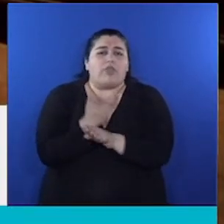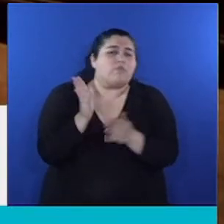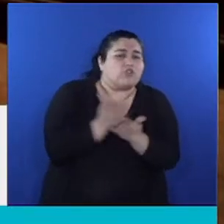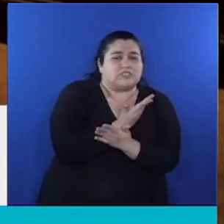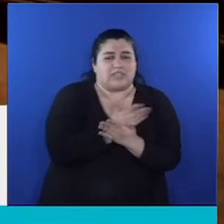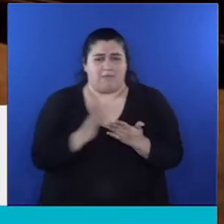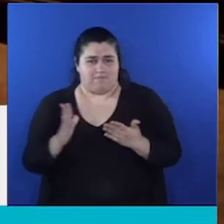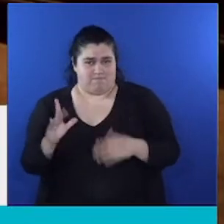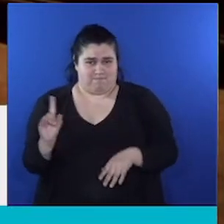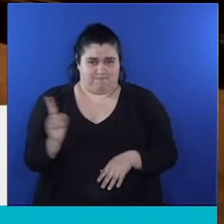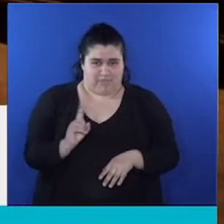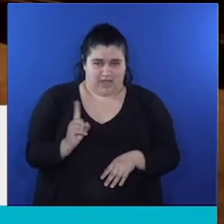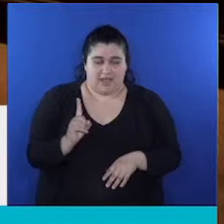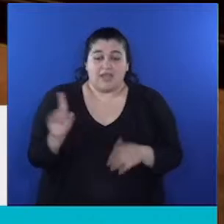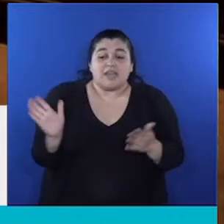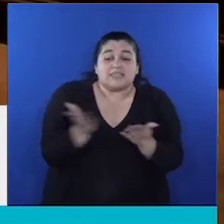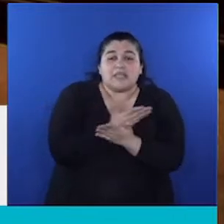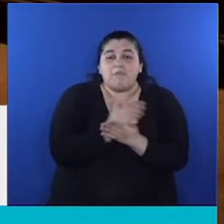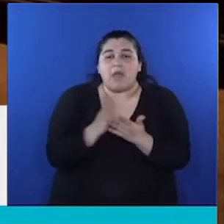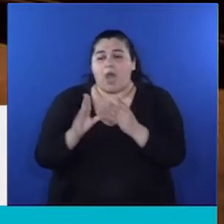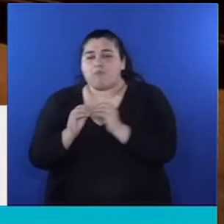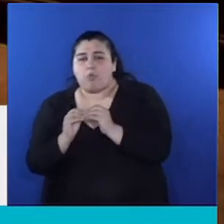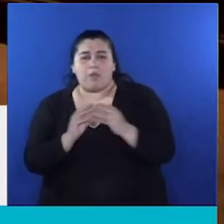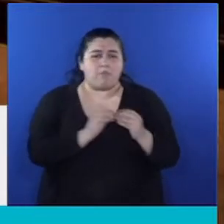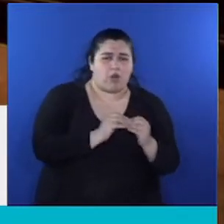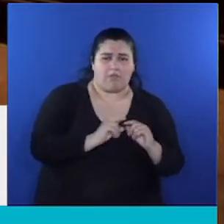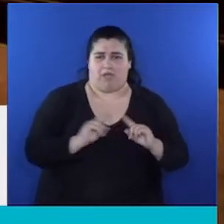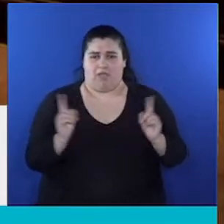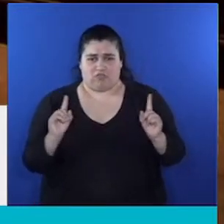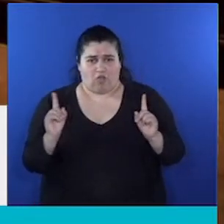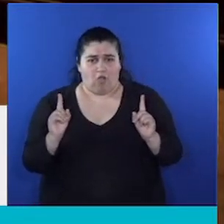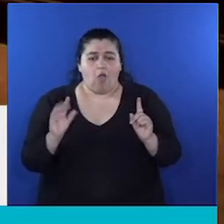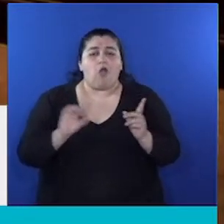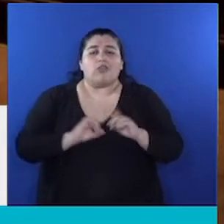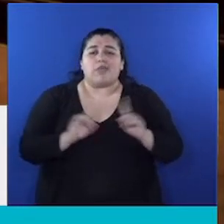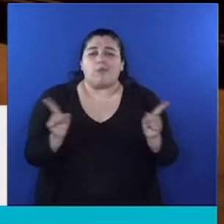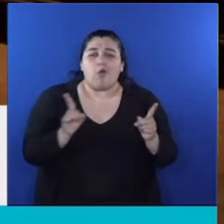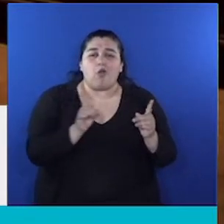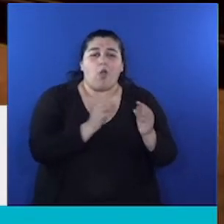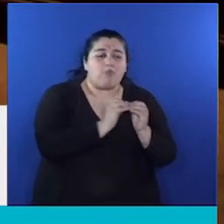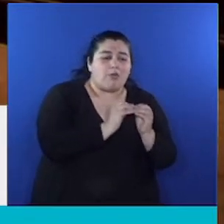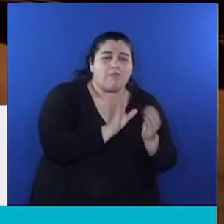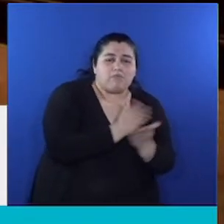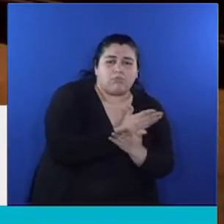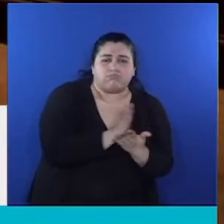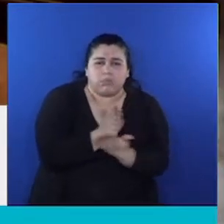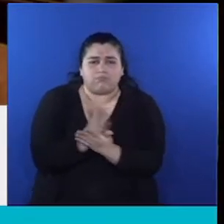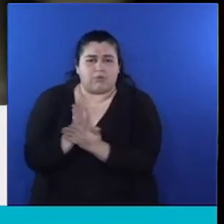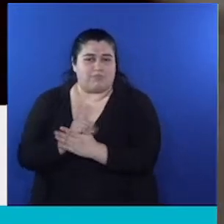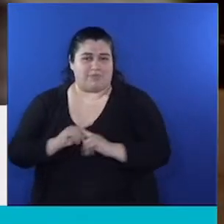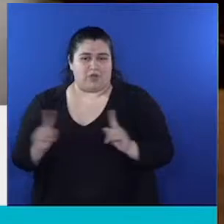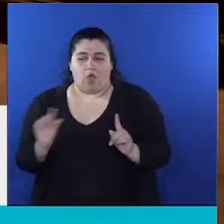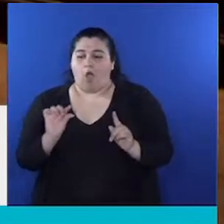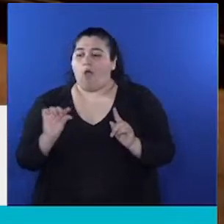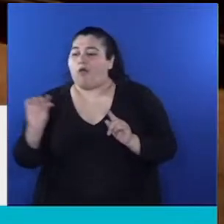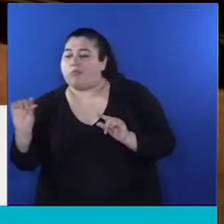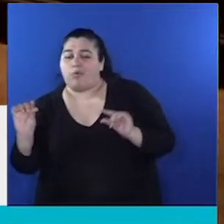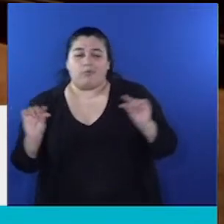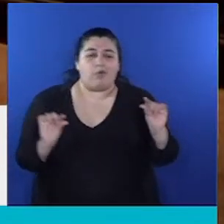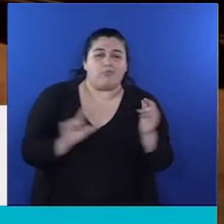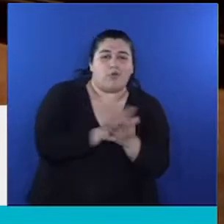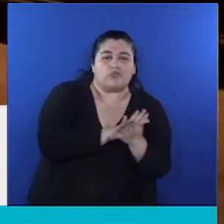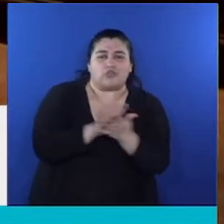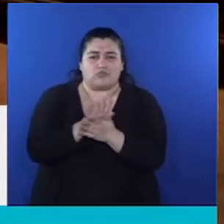segmentar las problemáticas de la gente, no se recortan en pedacitos y solamente nos podemos ocupar de una cosita o de la otra. No, cuando hay